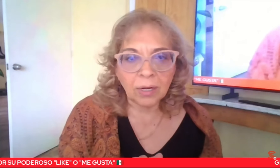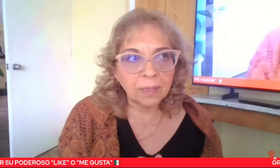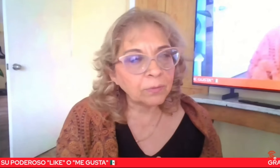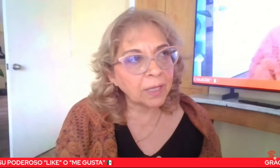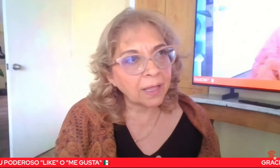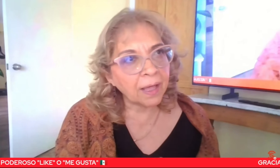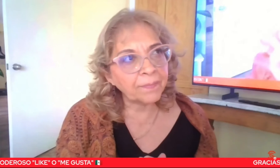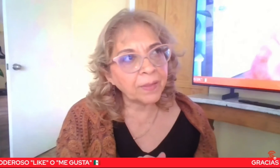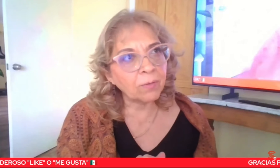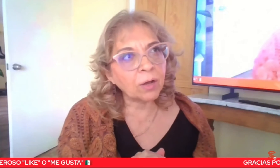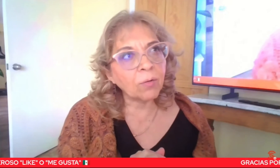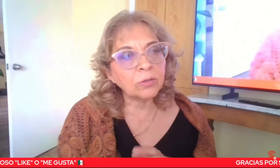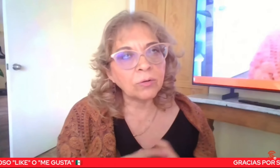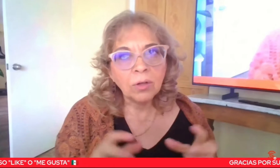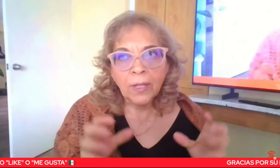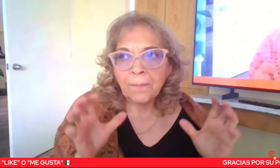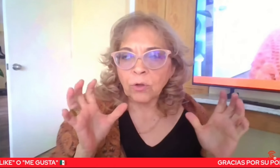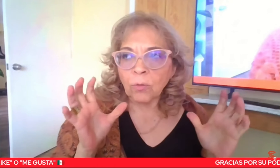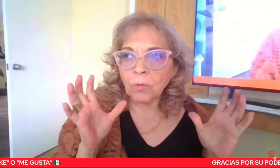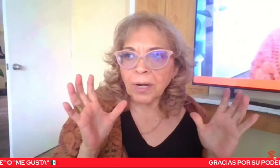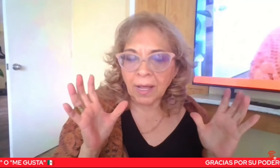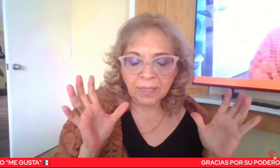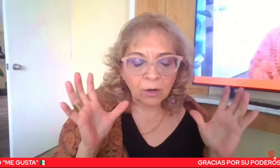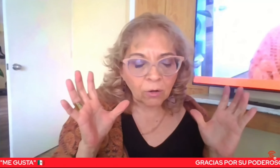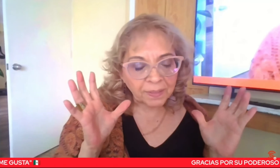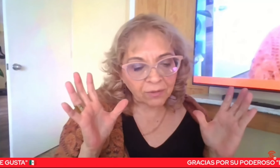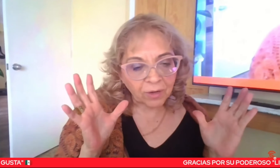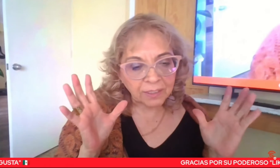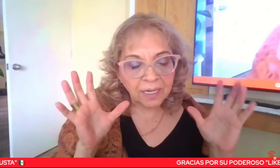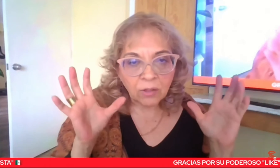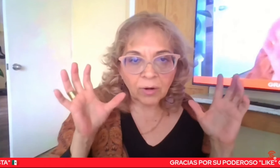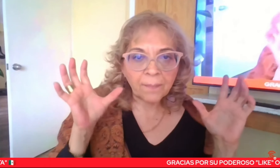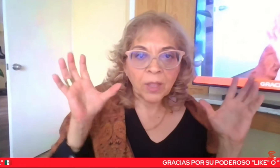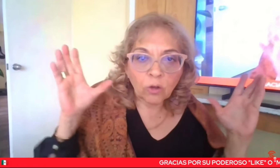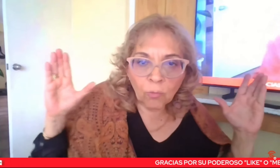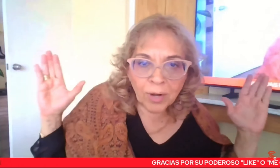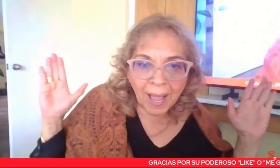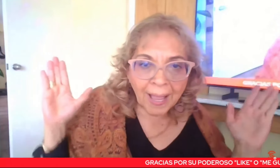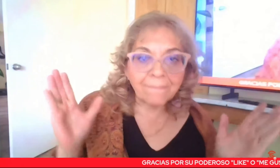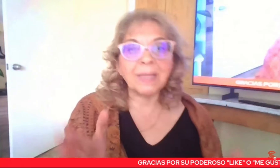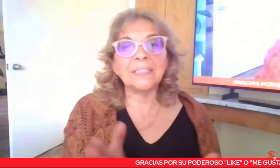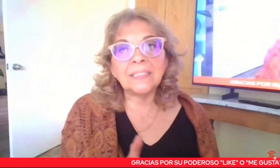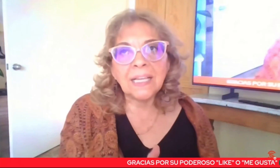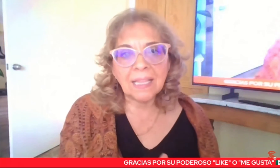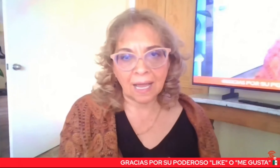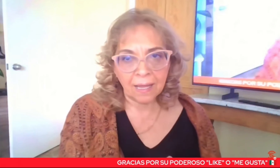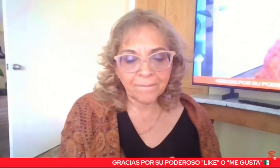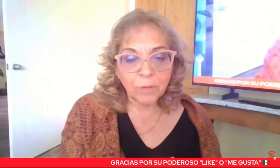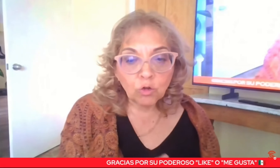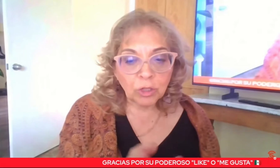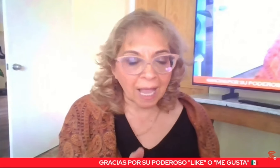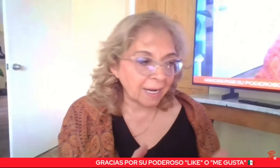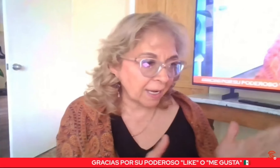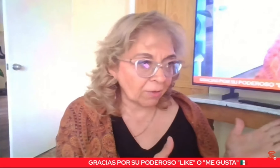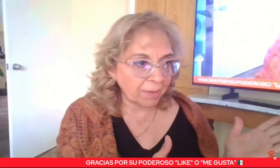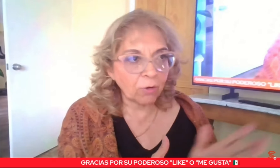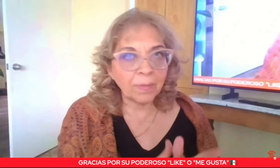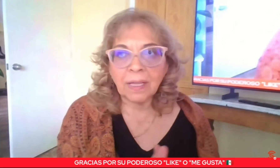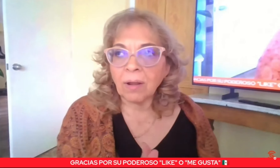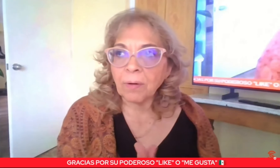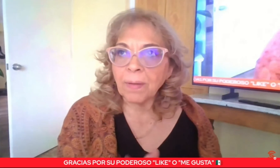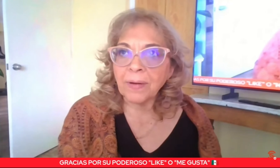actual diputada de Guanajuato, ¿no?, como una Antar López, que fue antes senadora, como una embestida brutal, ya lo